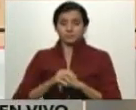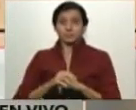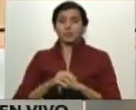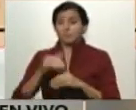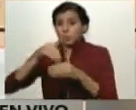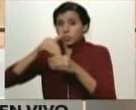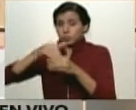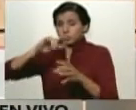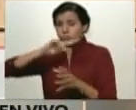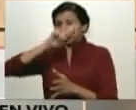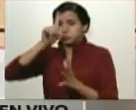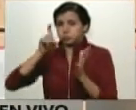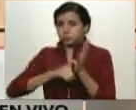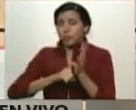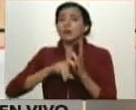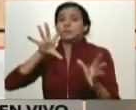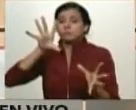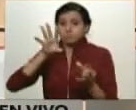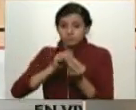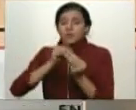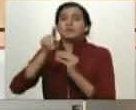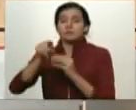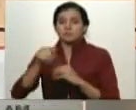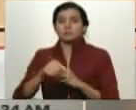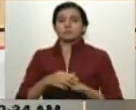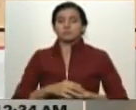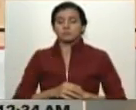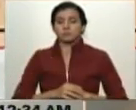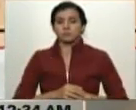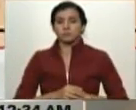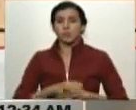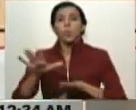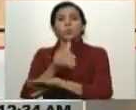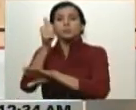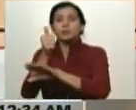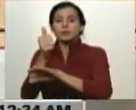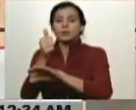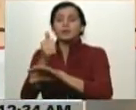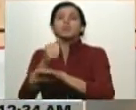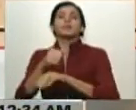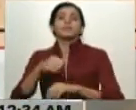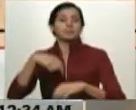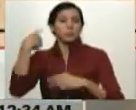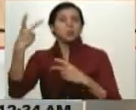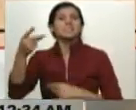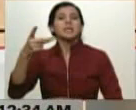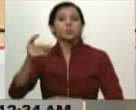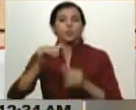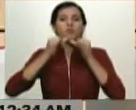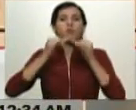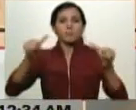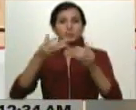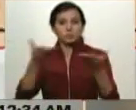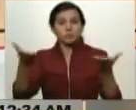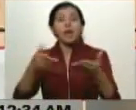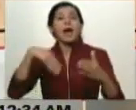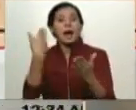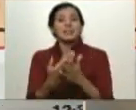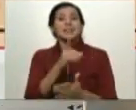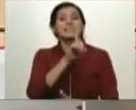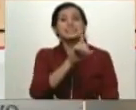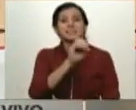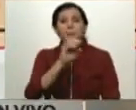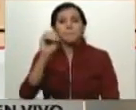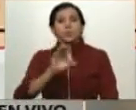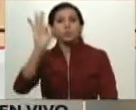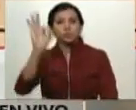irreversibles, las juntas regionales van a continuar la segundo boletín, el tercer boletín, hasta que el 100% de